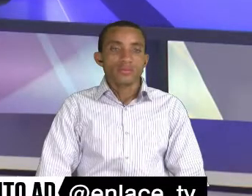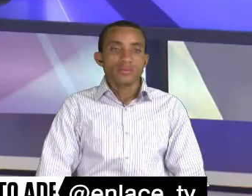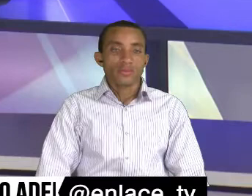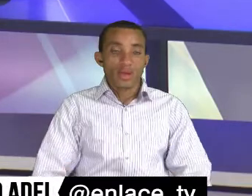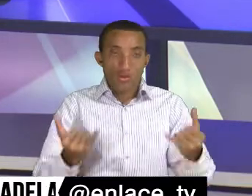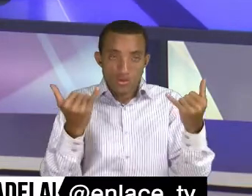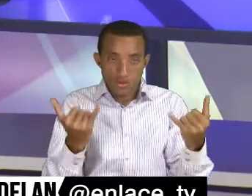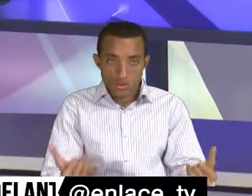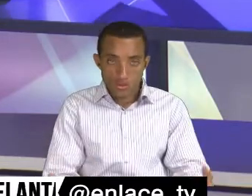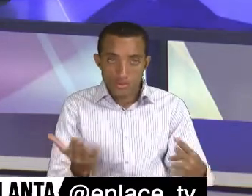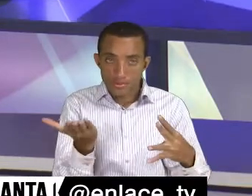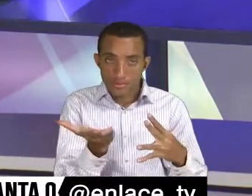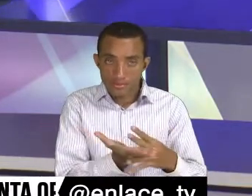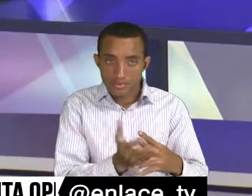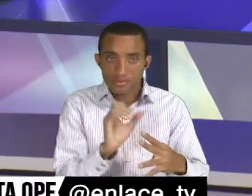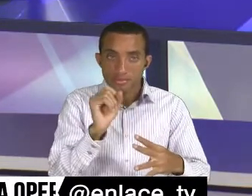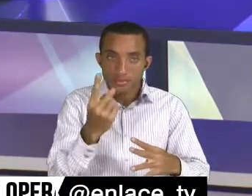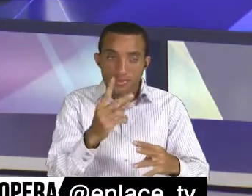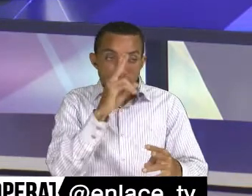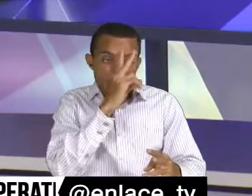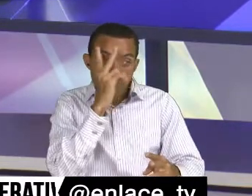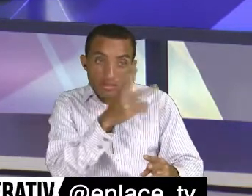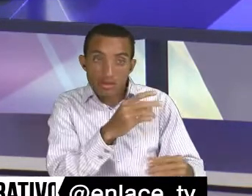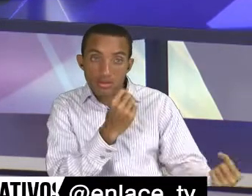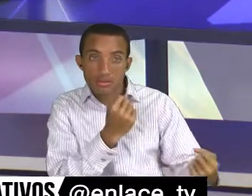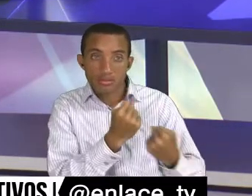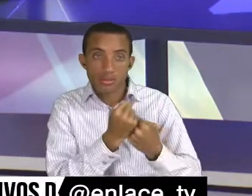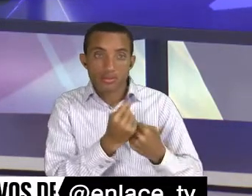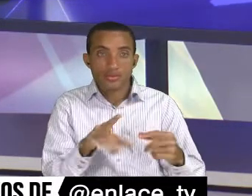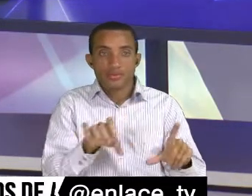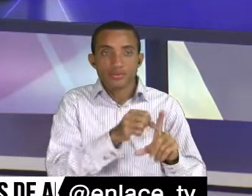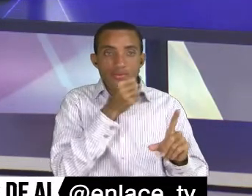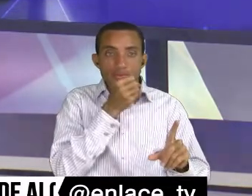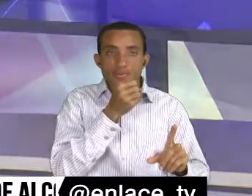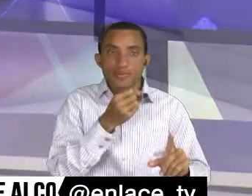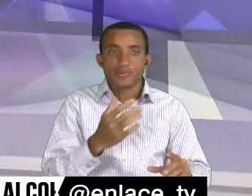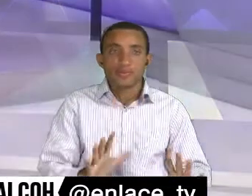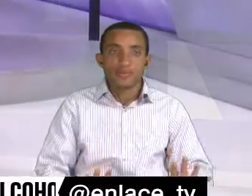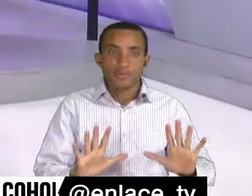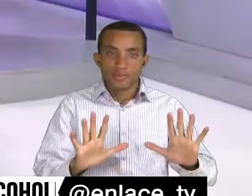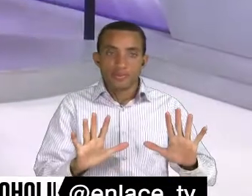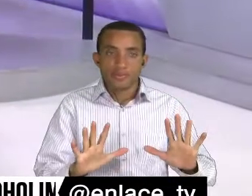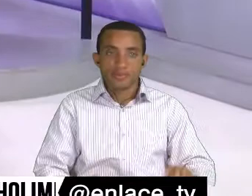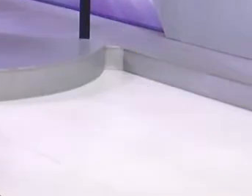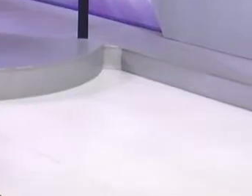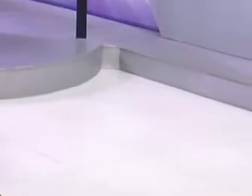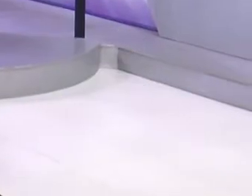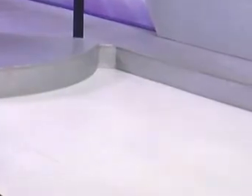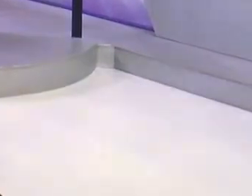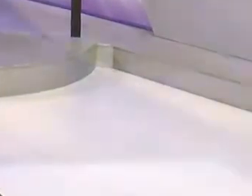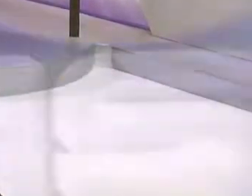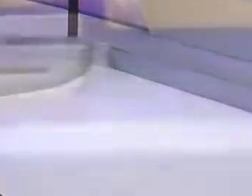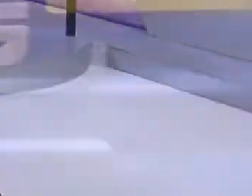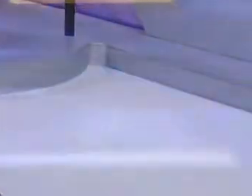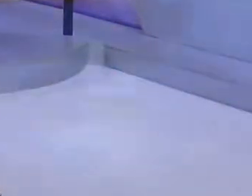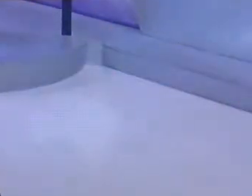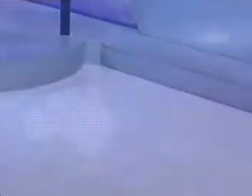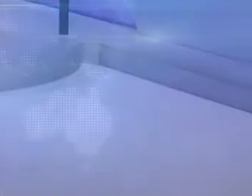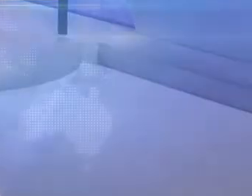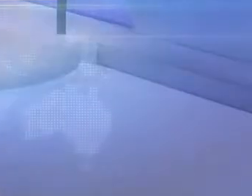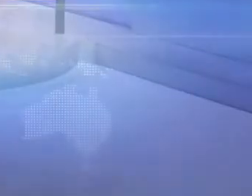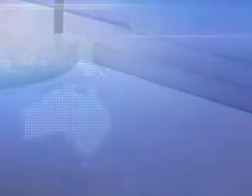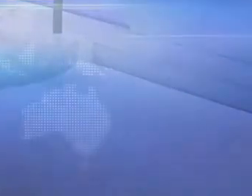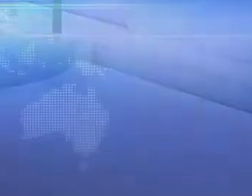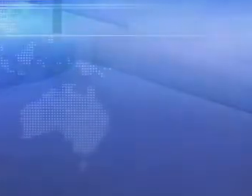Nosotros hacemos nuestra primera pausa en reconocimiento a los que hacen posible el noticiero que usted quiere ver. Ya regresamos a Enlace Noticias.